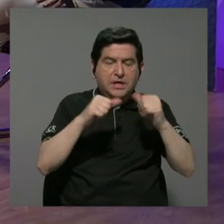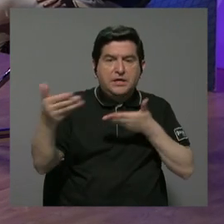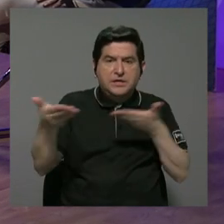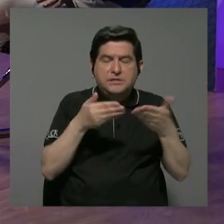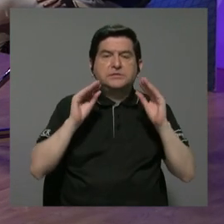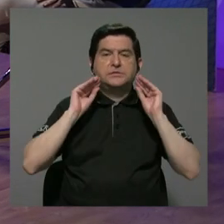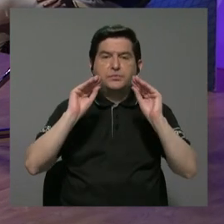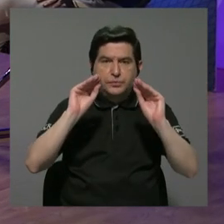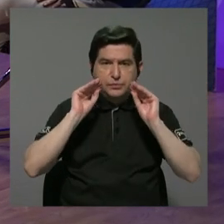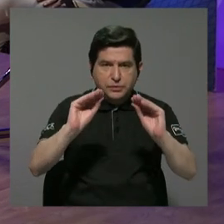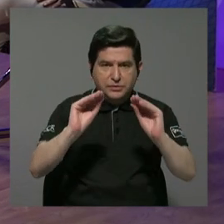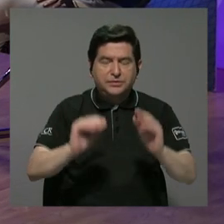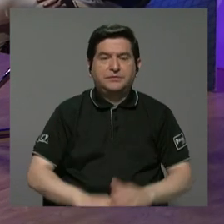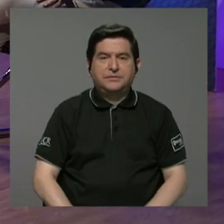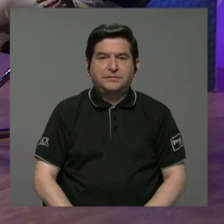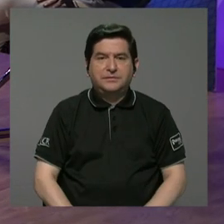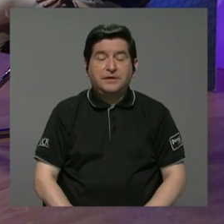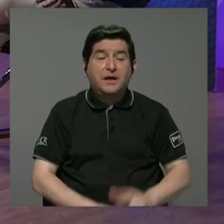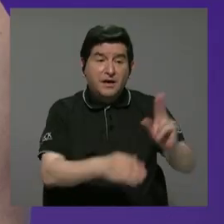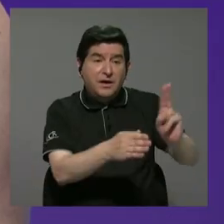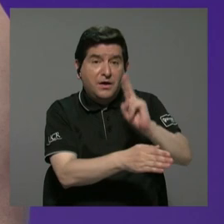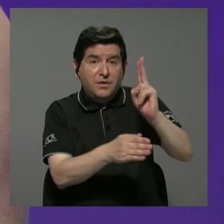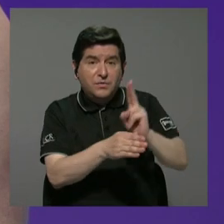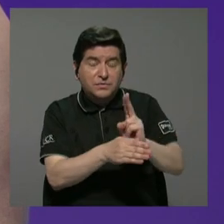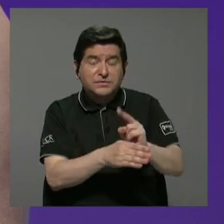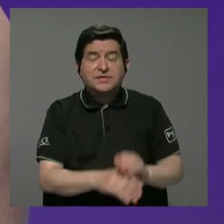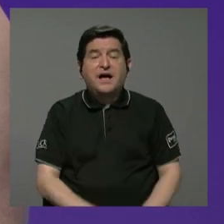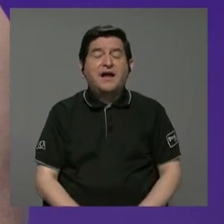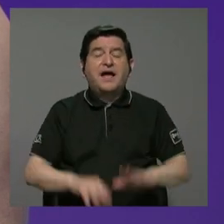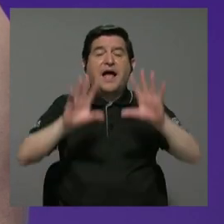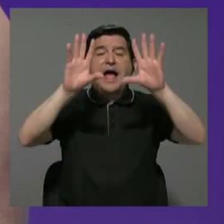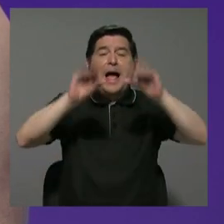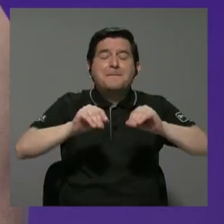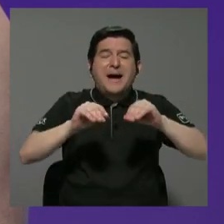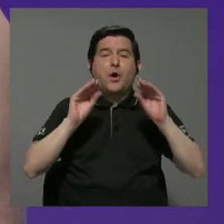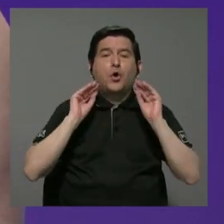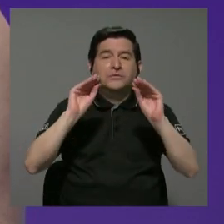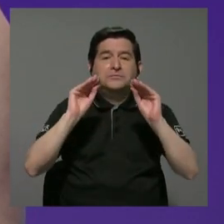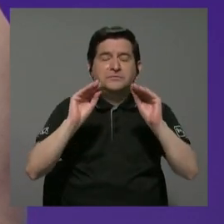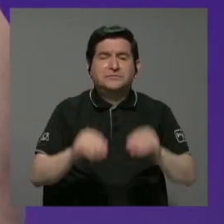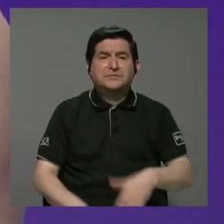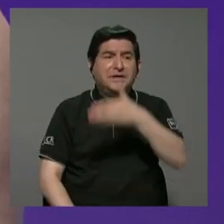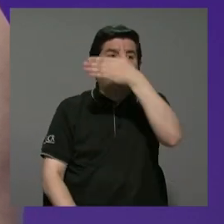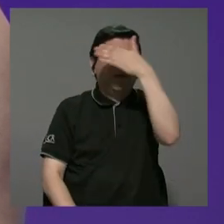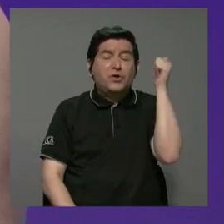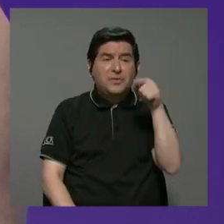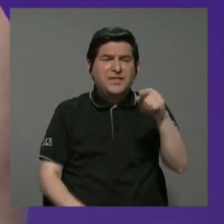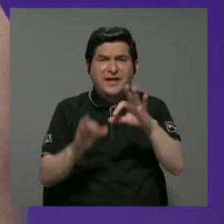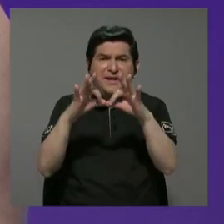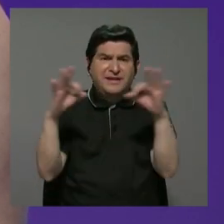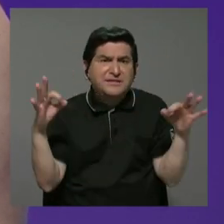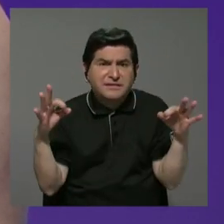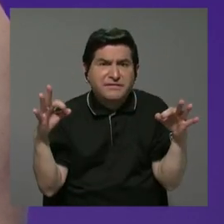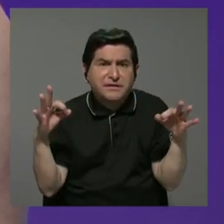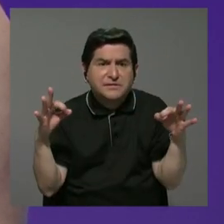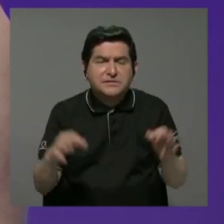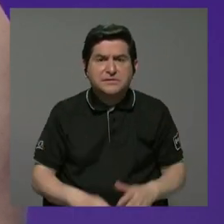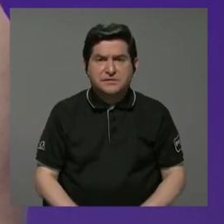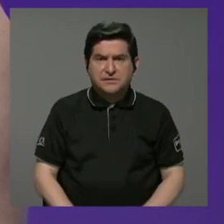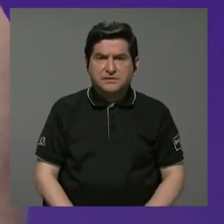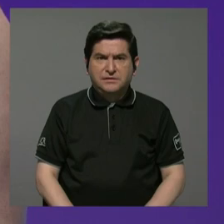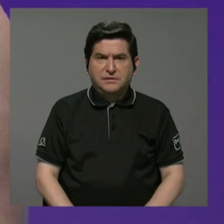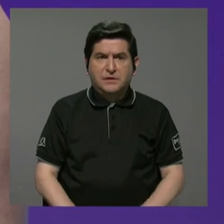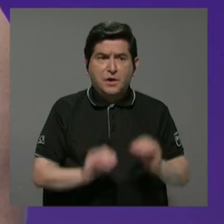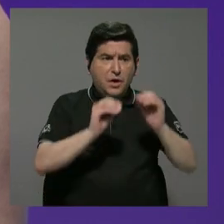servicios educativos, donde se utiliza la expresión de apagón educativo y se nos olvidan cuando se utiliza esa expresión que